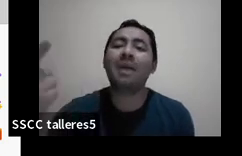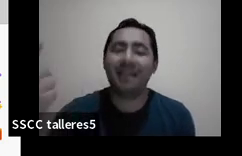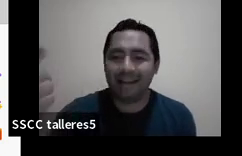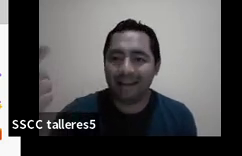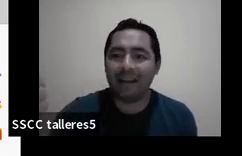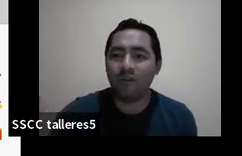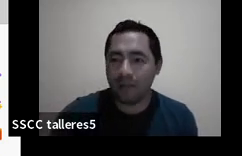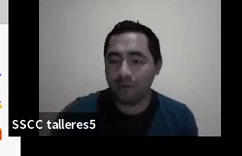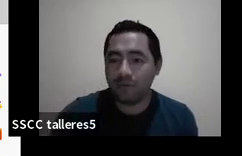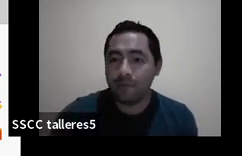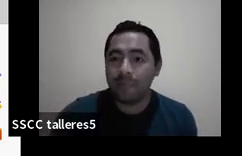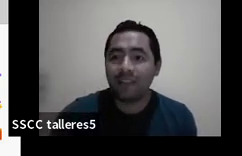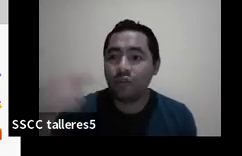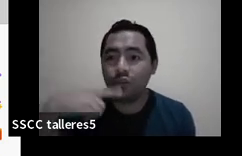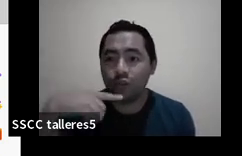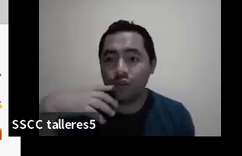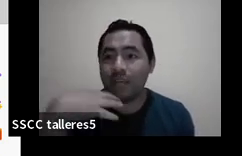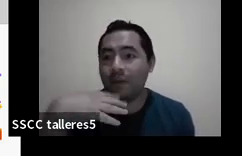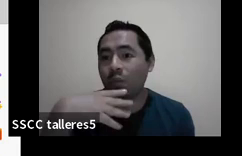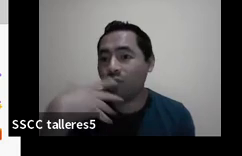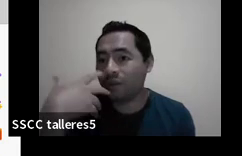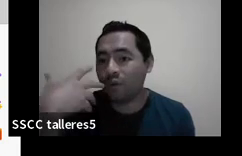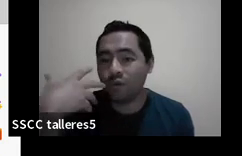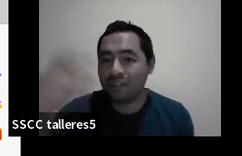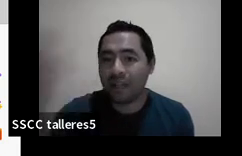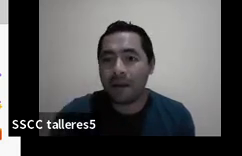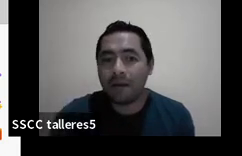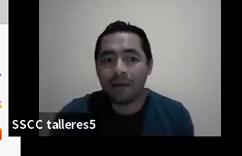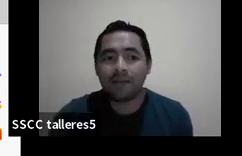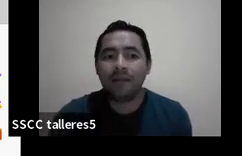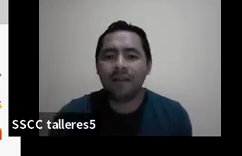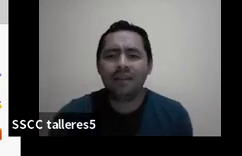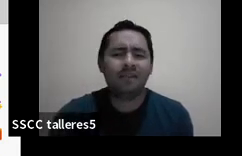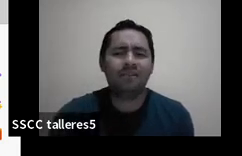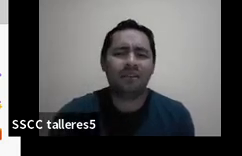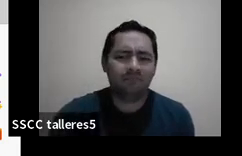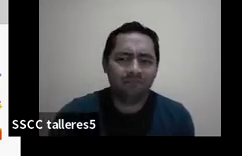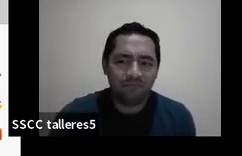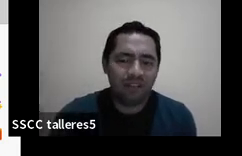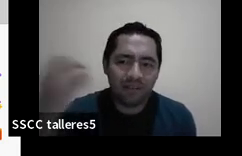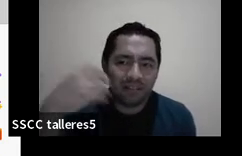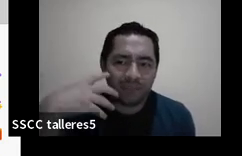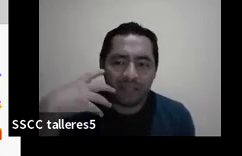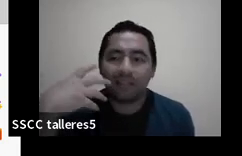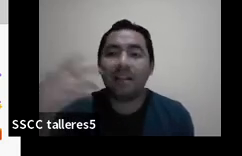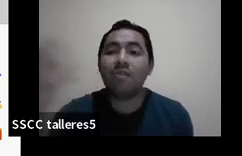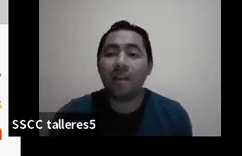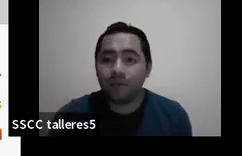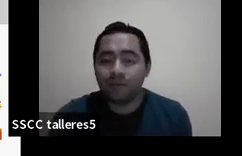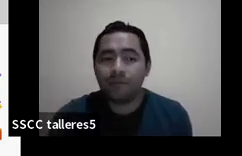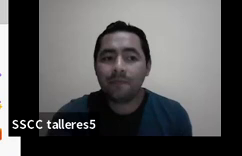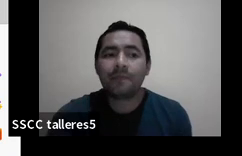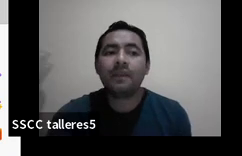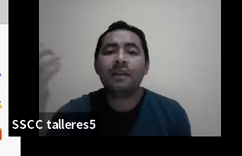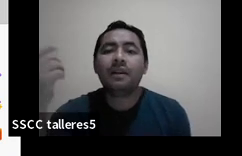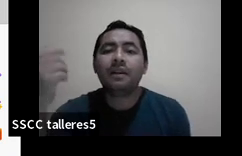que sepa leer los labios. Si un sordo no sabe cómo se pronuncian las palabras, o sea, no le vas a pedir que te lea los